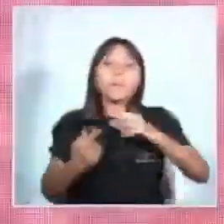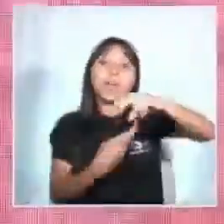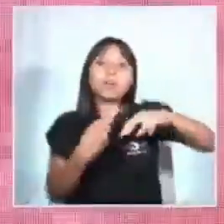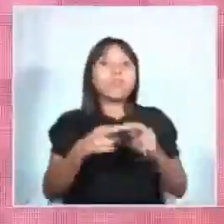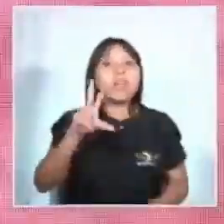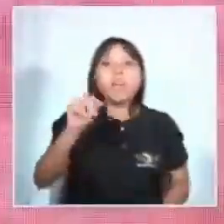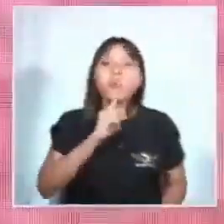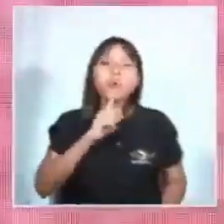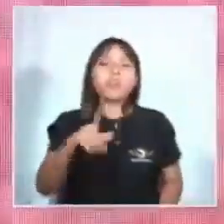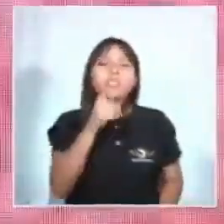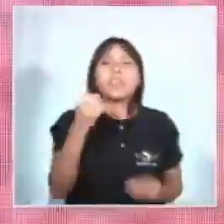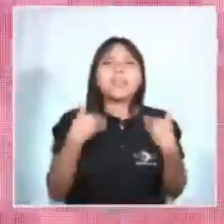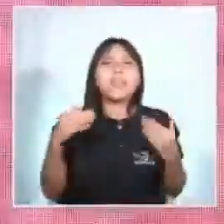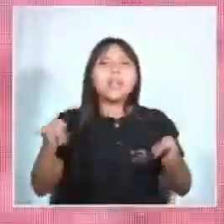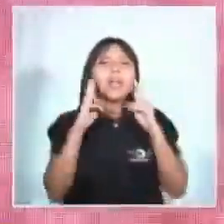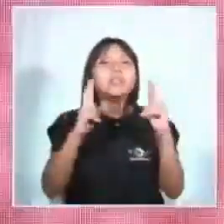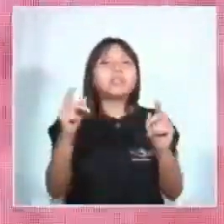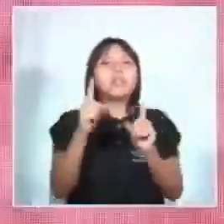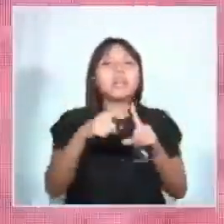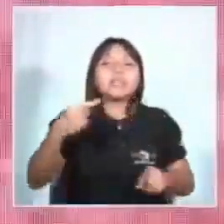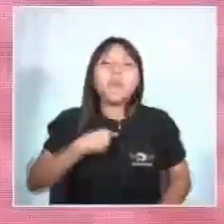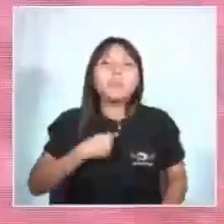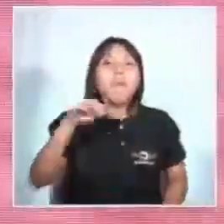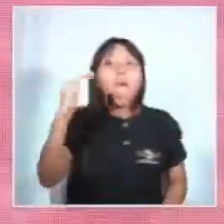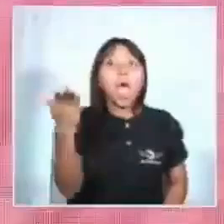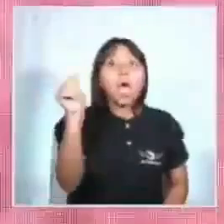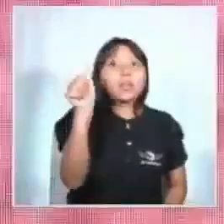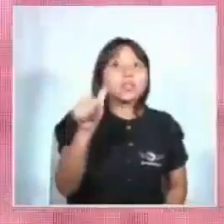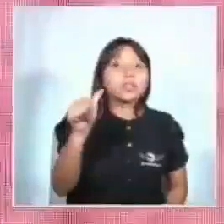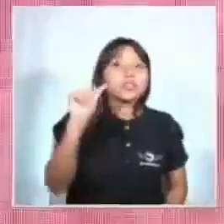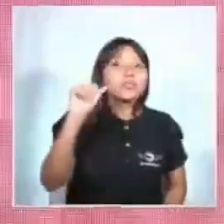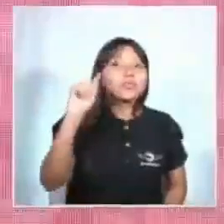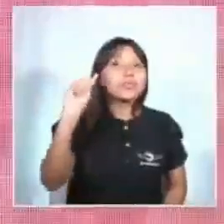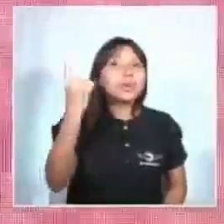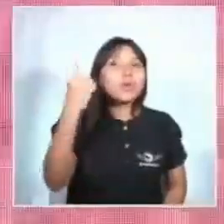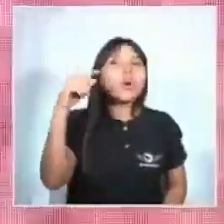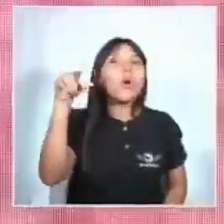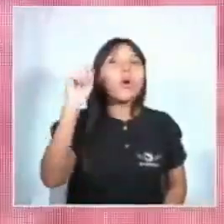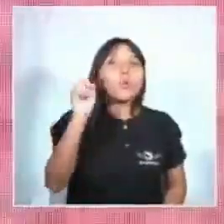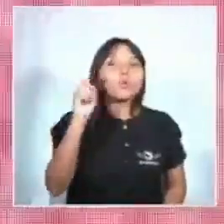quien porta la respuesta a mi identidad. Hay solo uno, se llama Cristo.